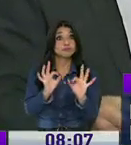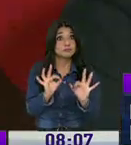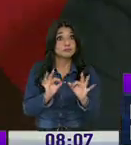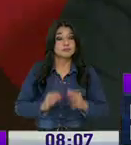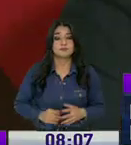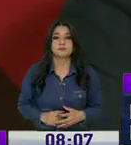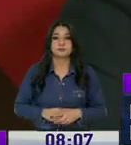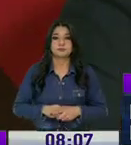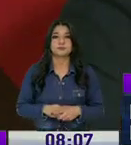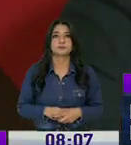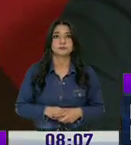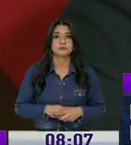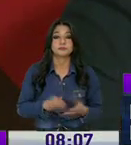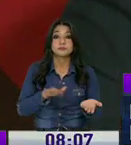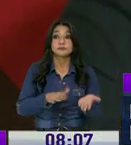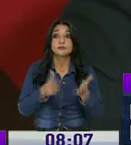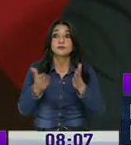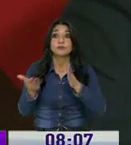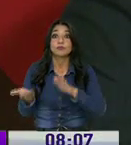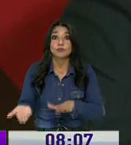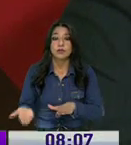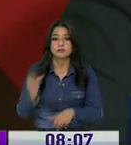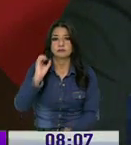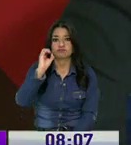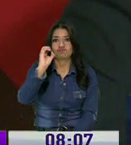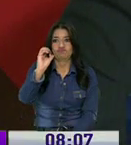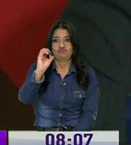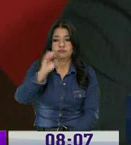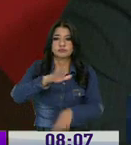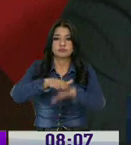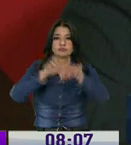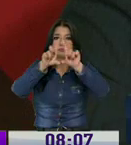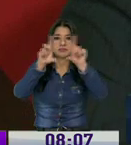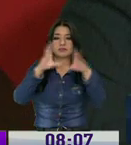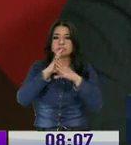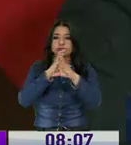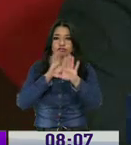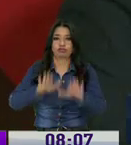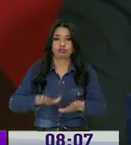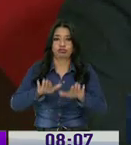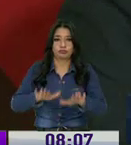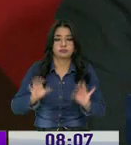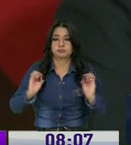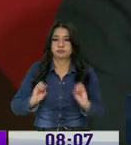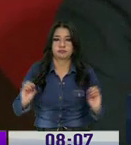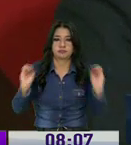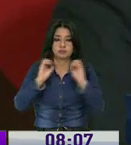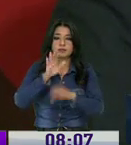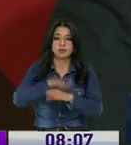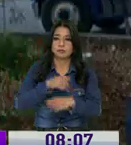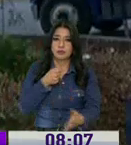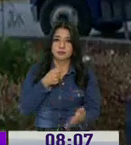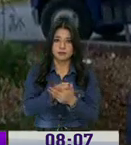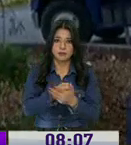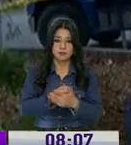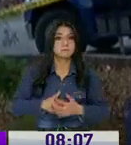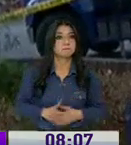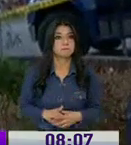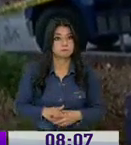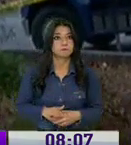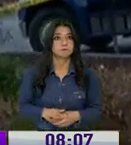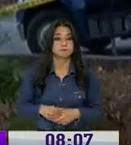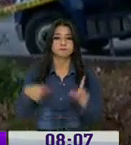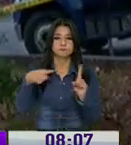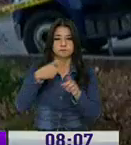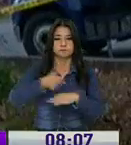alentadores. No tuvimos fallecidos que lamentar en transporte público de pasajeros por accidentes. Álvaro Guzmán